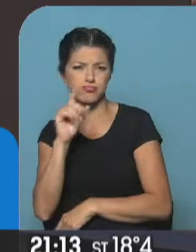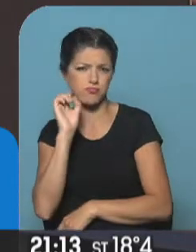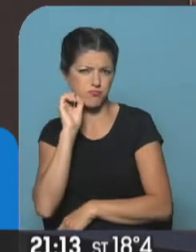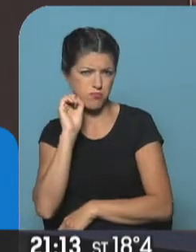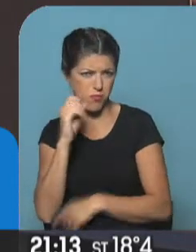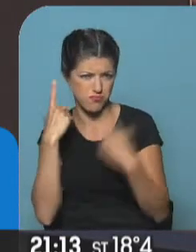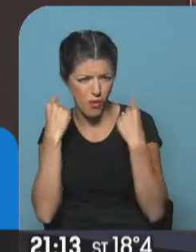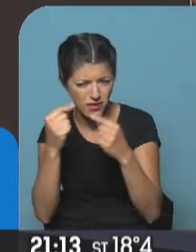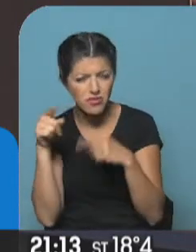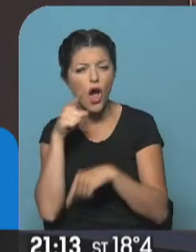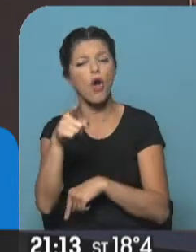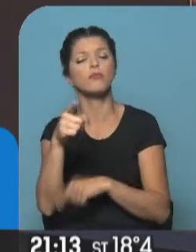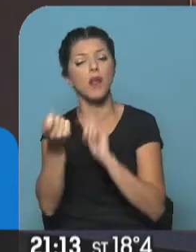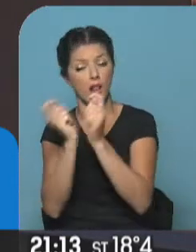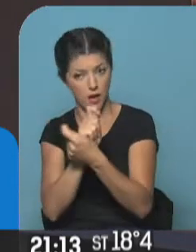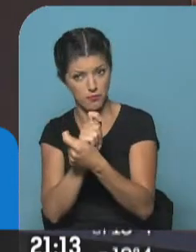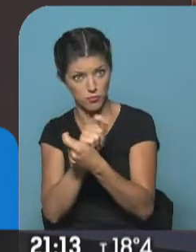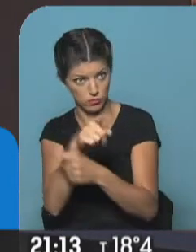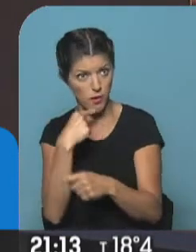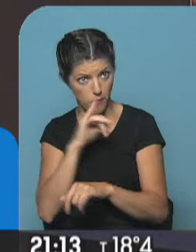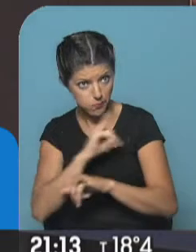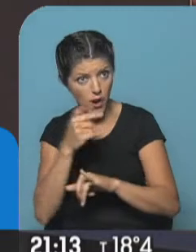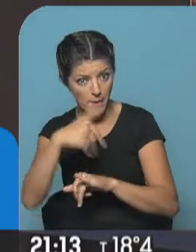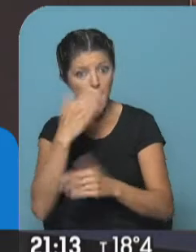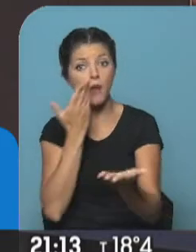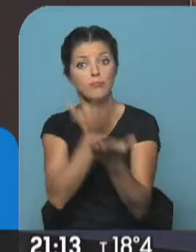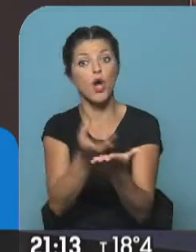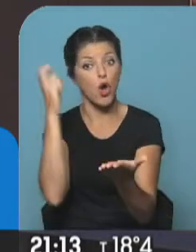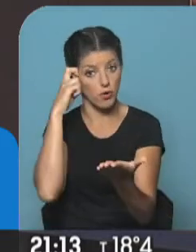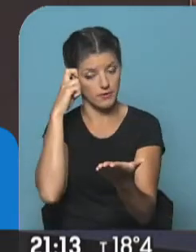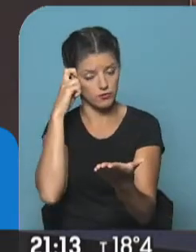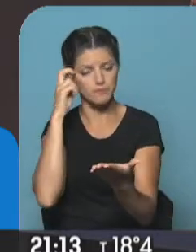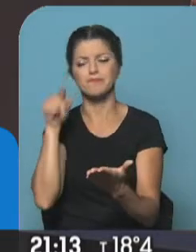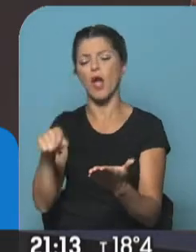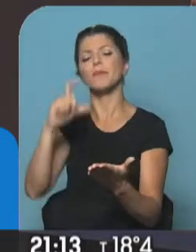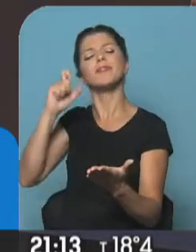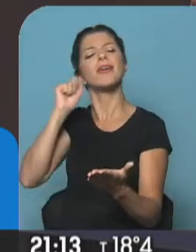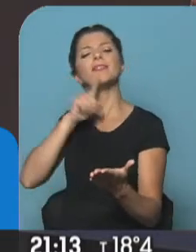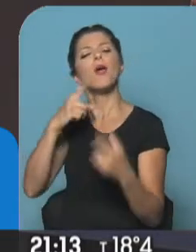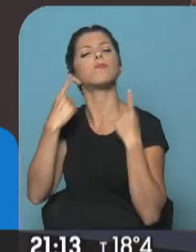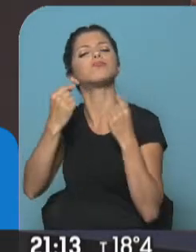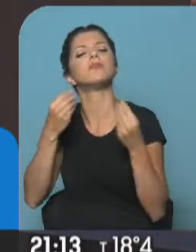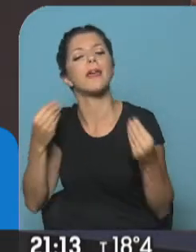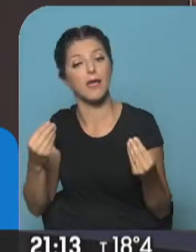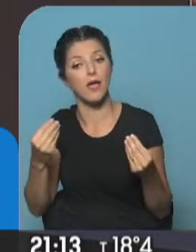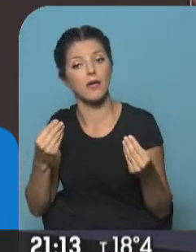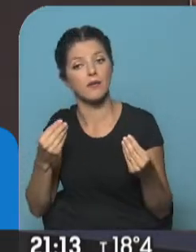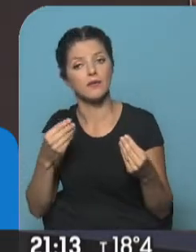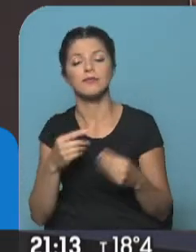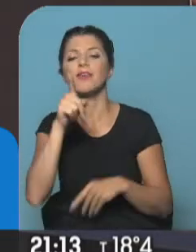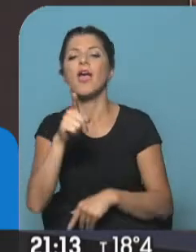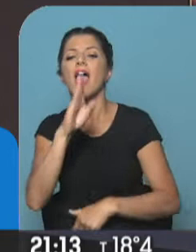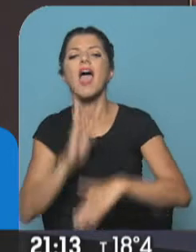dice, tiene que ser debatido allí en el Congreso. Uno de los puntos centrales de los cuales se quejaban es la posibilidad de poner límite a las